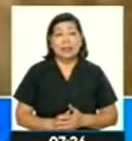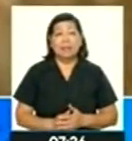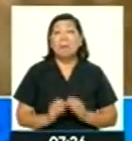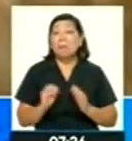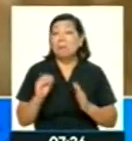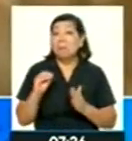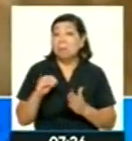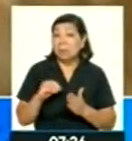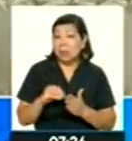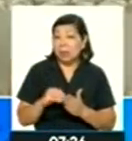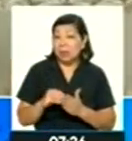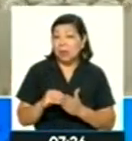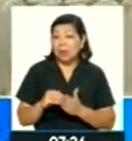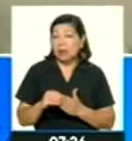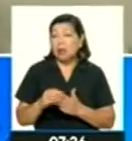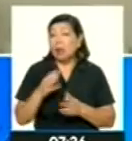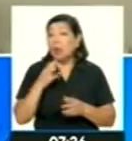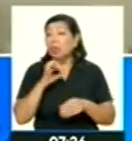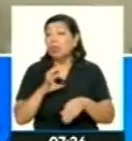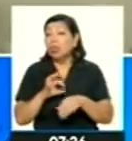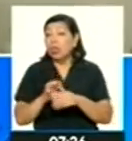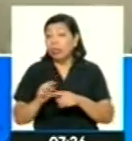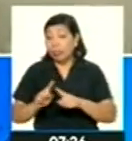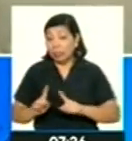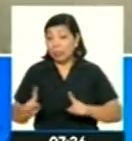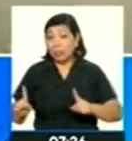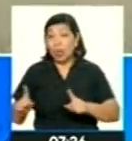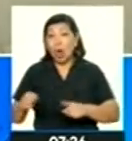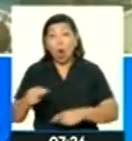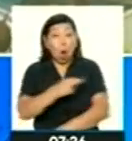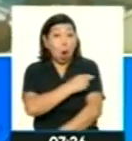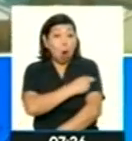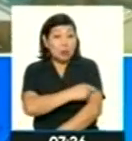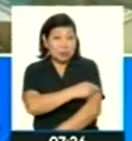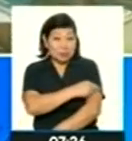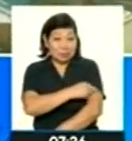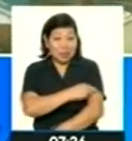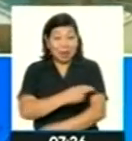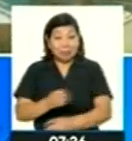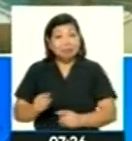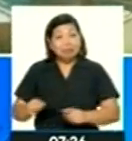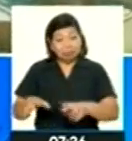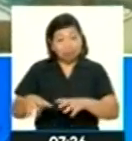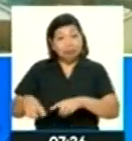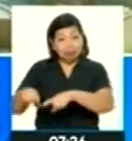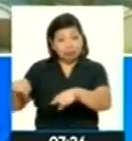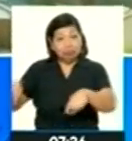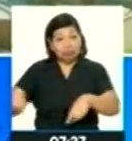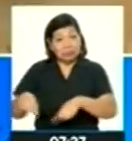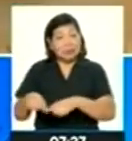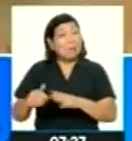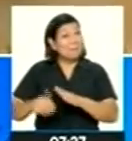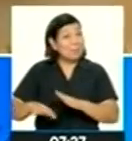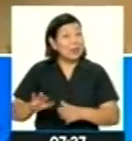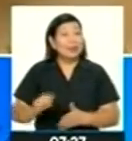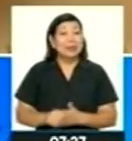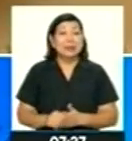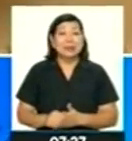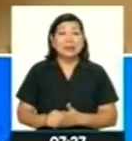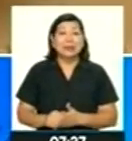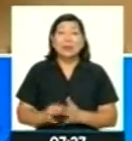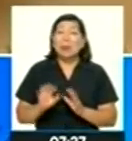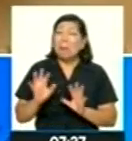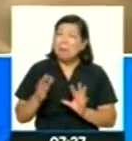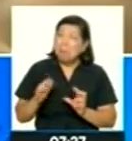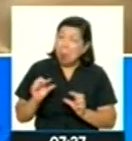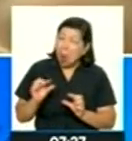poner unas áreas de tamizaje en los hospitales que permite, pues, la mayoría de pacientes en realidad son casos